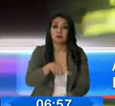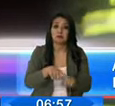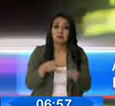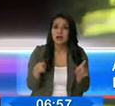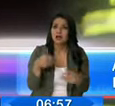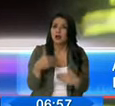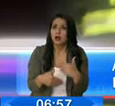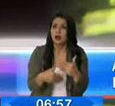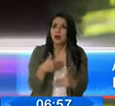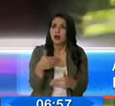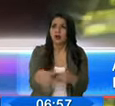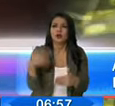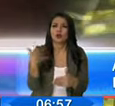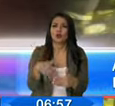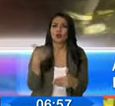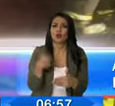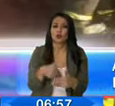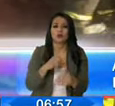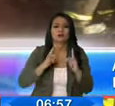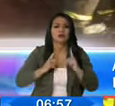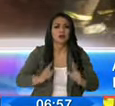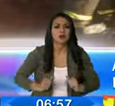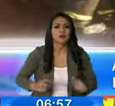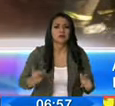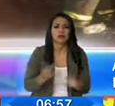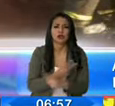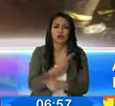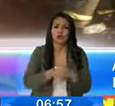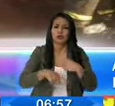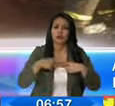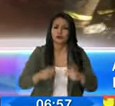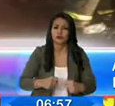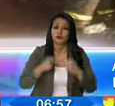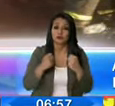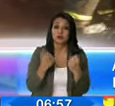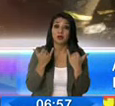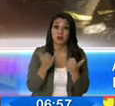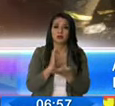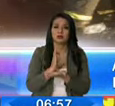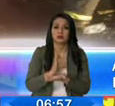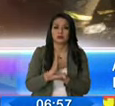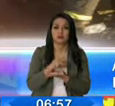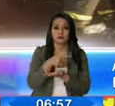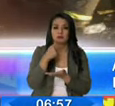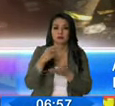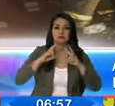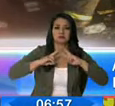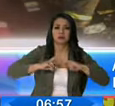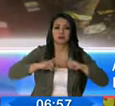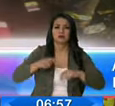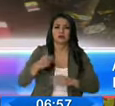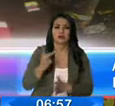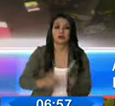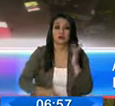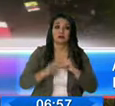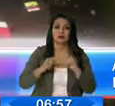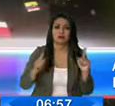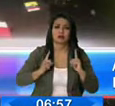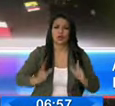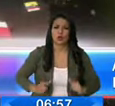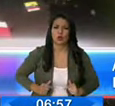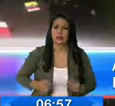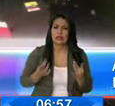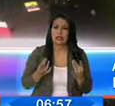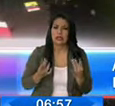conforme pasaban los minutos, su cuadro de salud iba empeorando. Ahora es un testigo clave para las investigaciones, aunque por su delicado